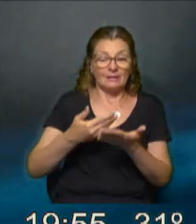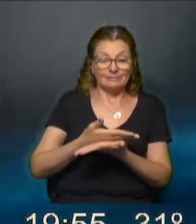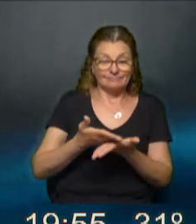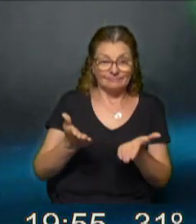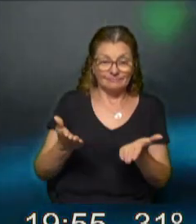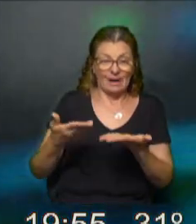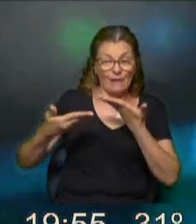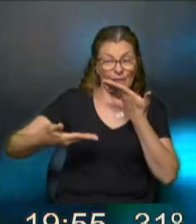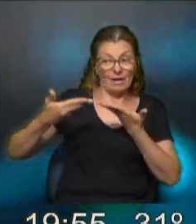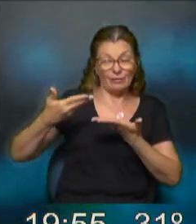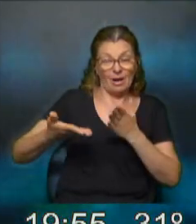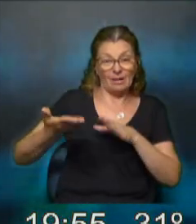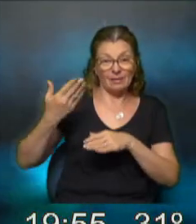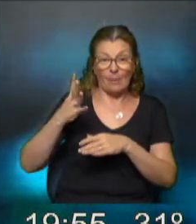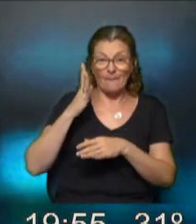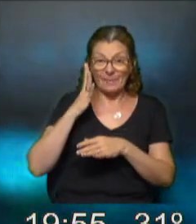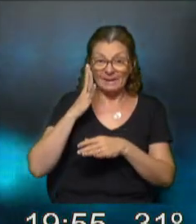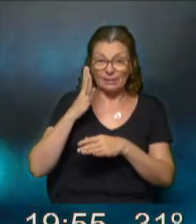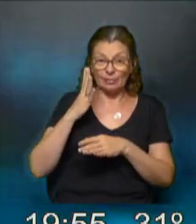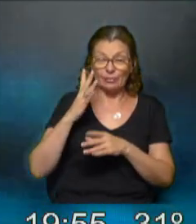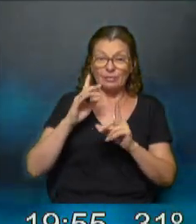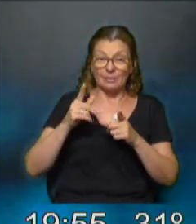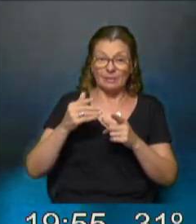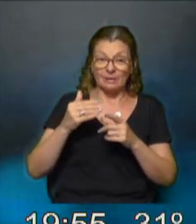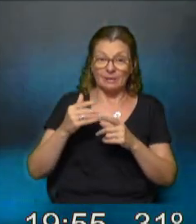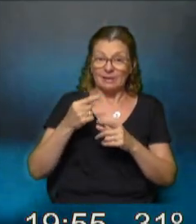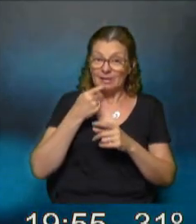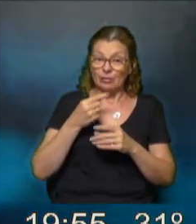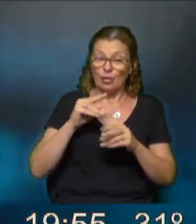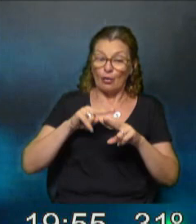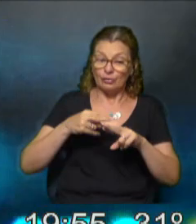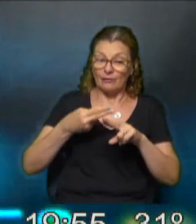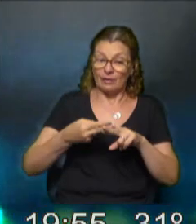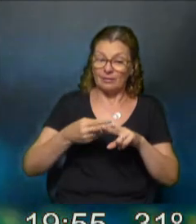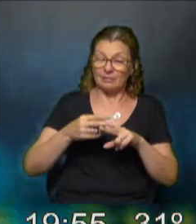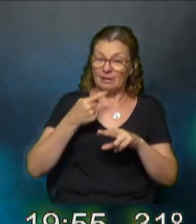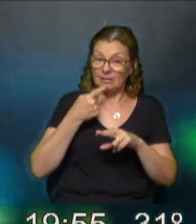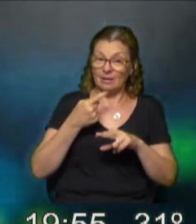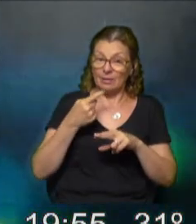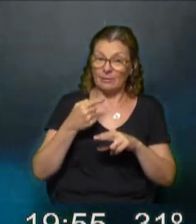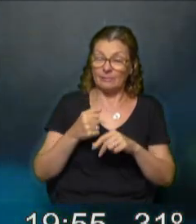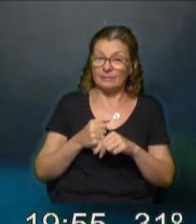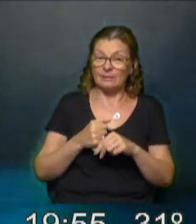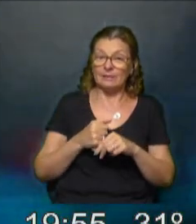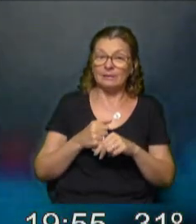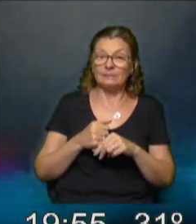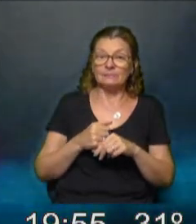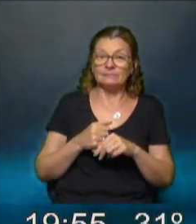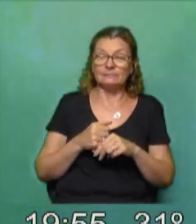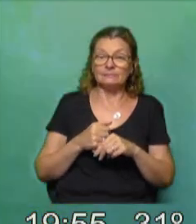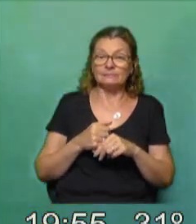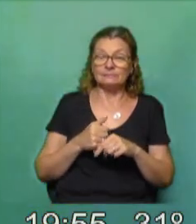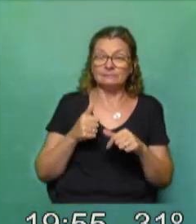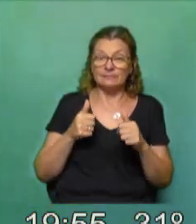alta inflación que tenemos previsto con el riesgo de hiperinflación bastante mencionado tanto en el discurso como en el discurso de caputo de Miley y de caputo